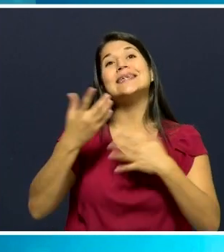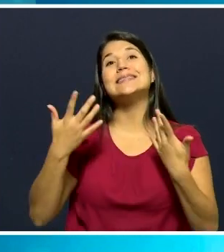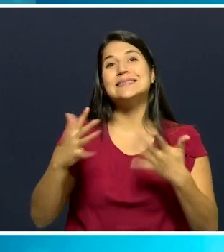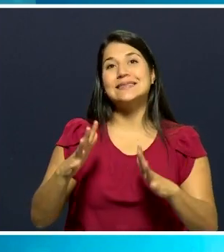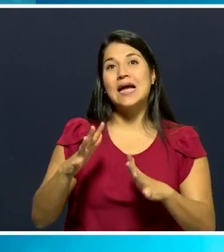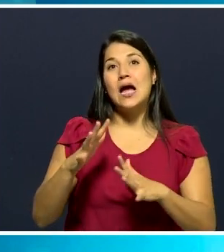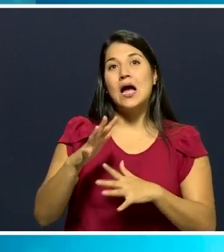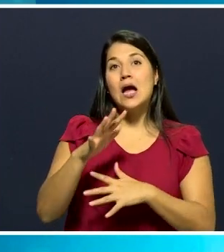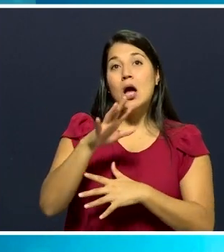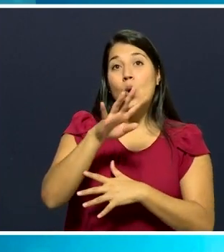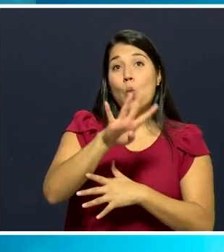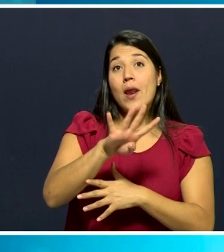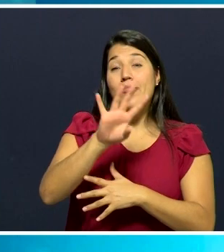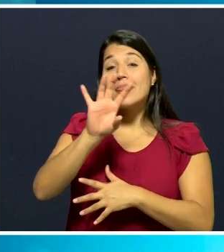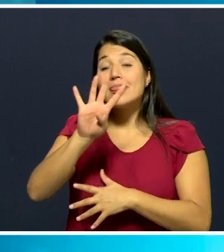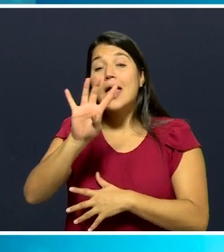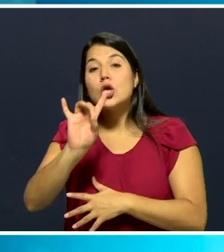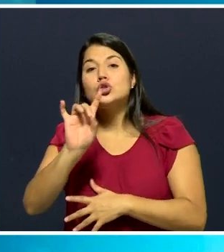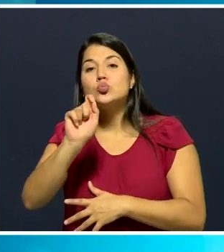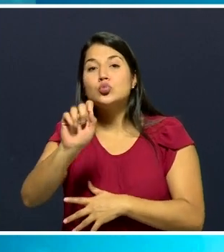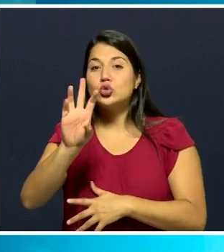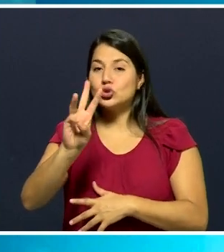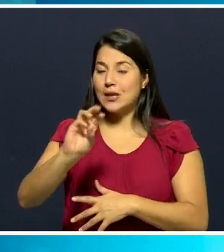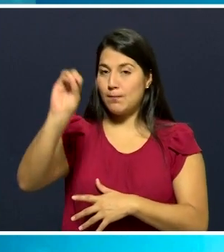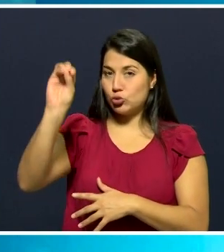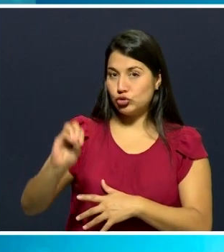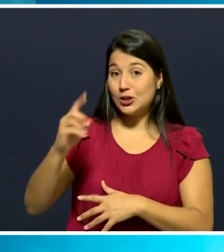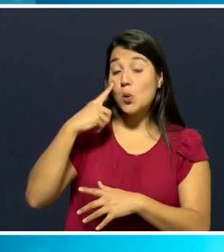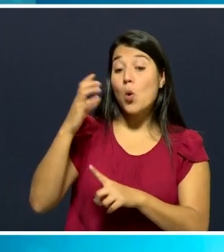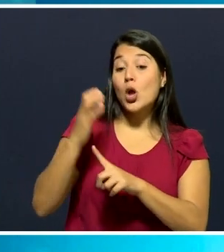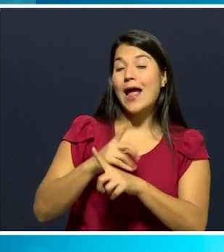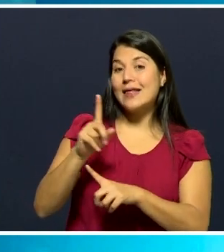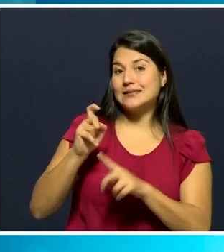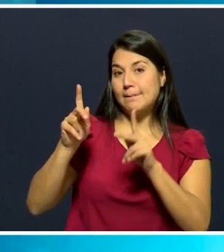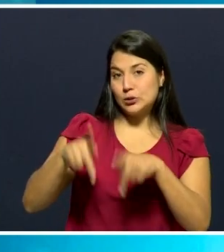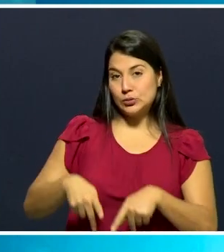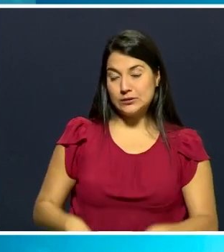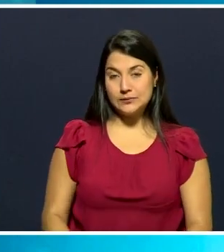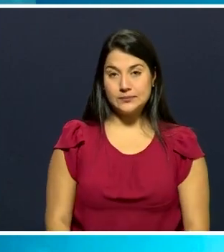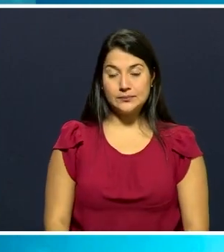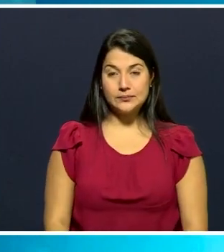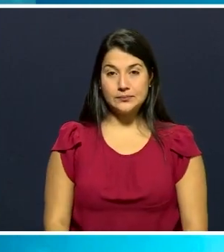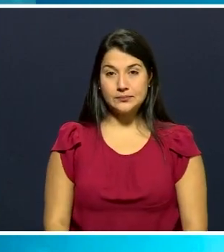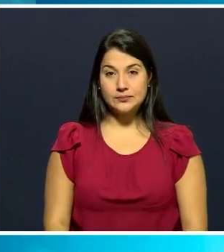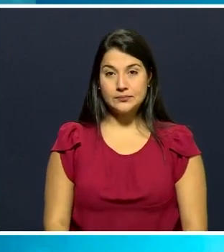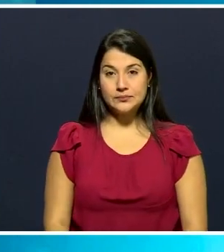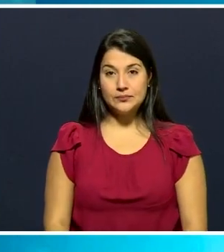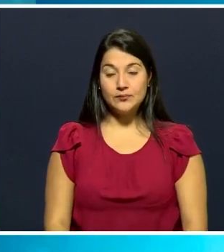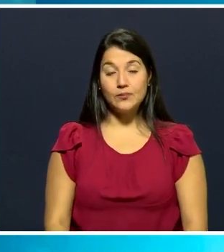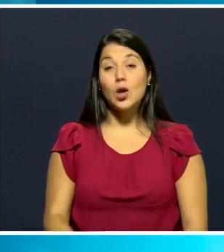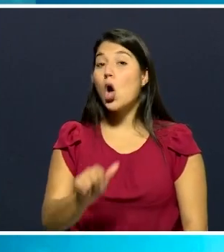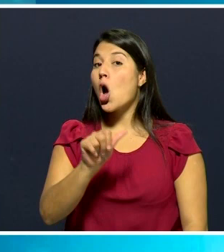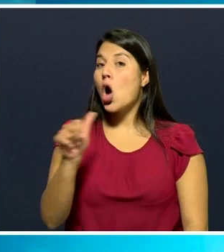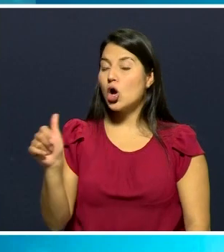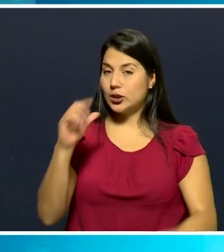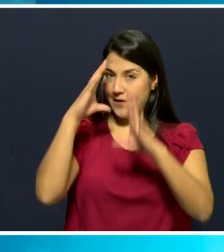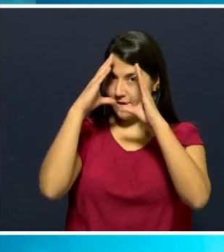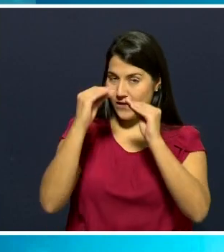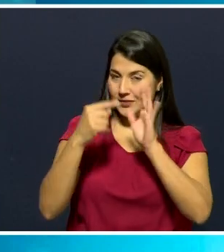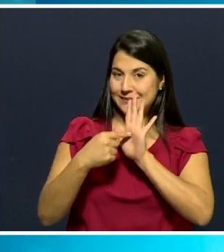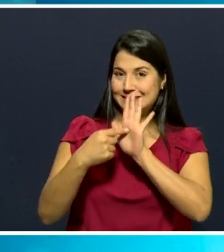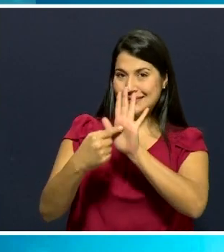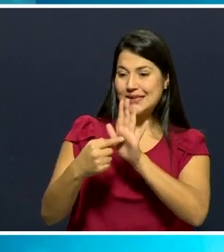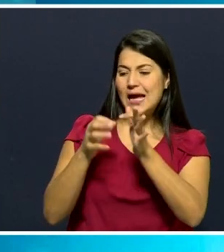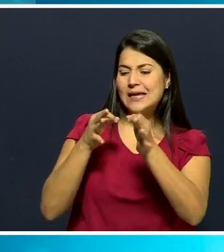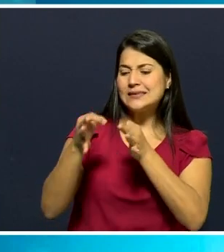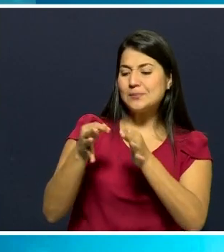por cada 100. Pasamos a la siguiente información para detallar los